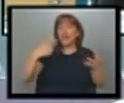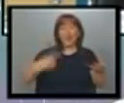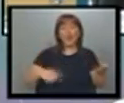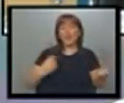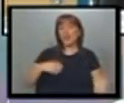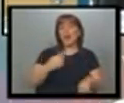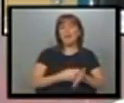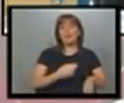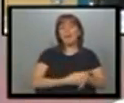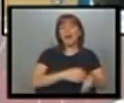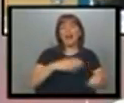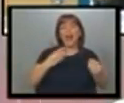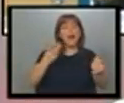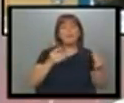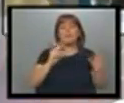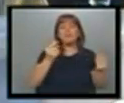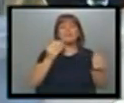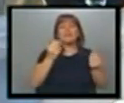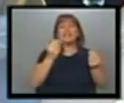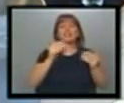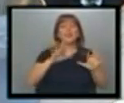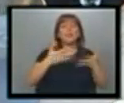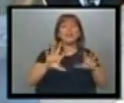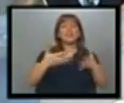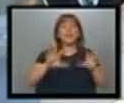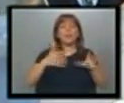da un número más o menos redondo,